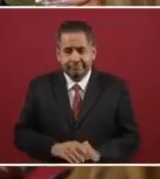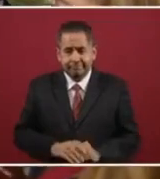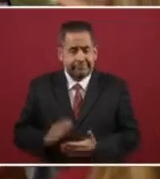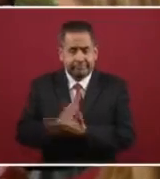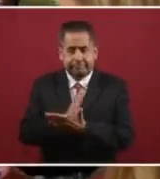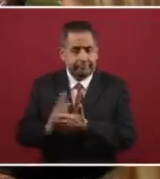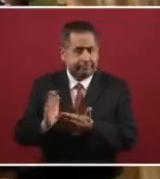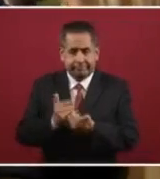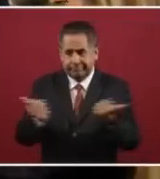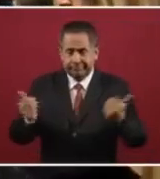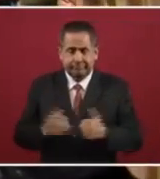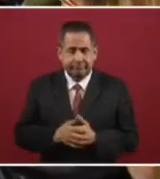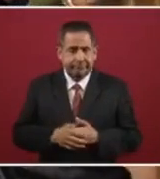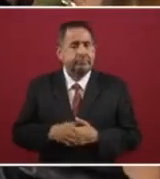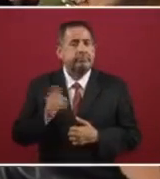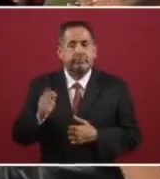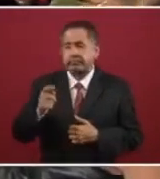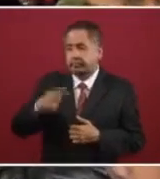Además, el que haga